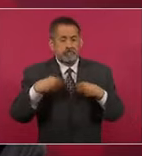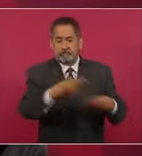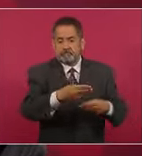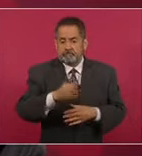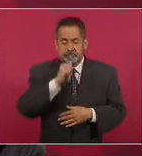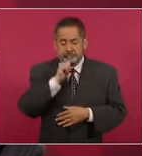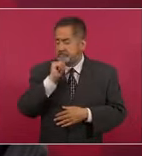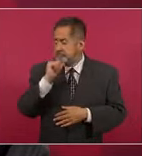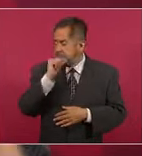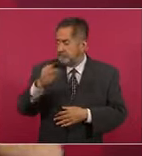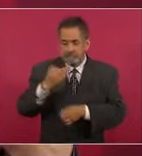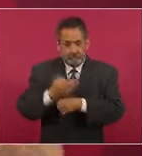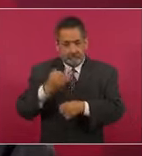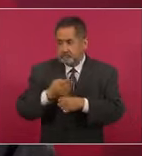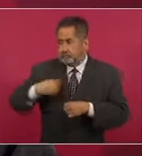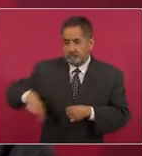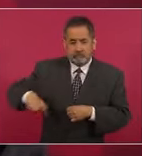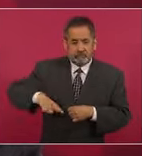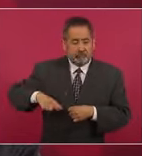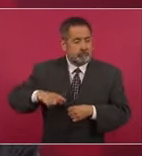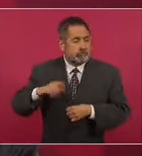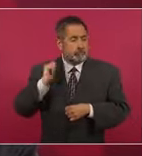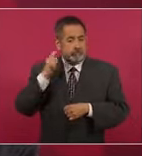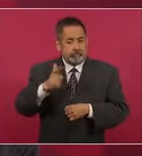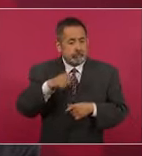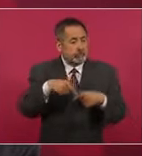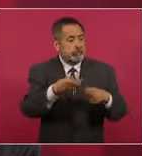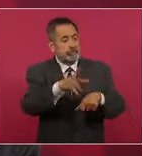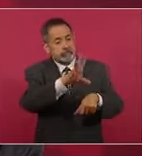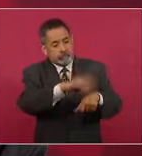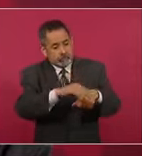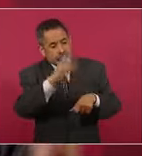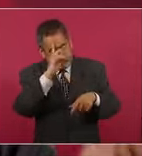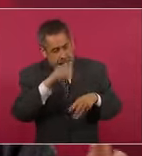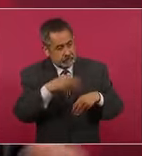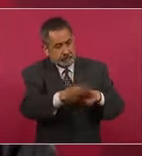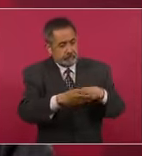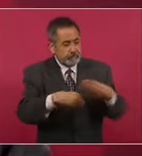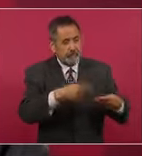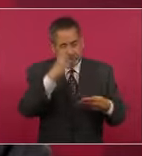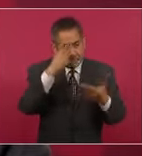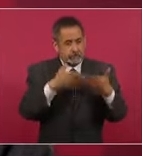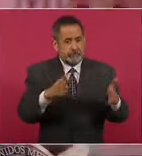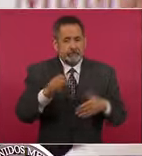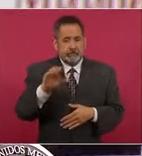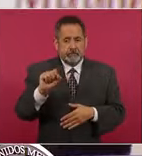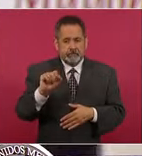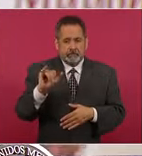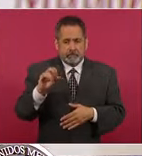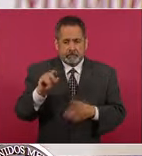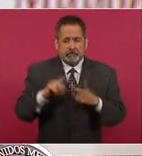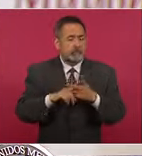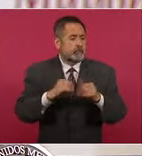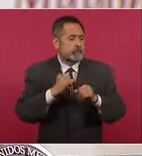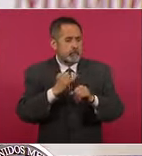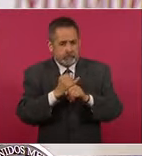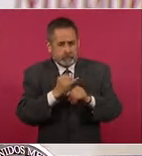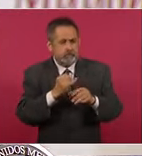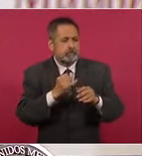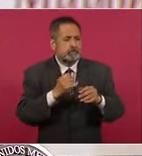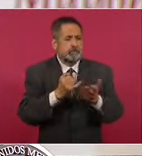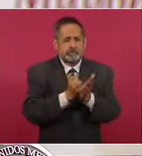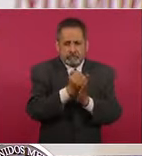administración ningún permiso para apertura de nuevos casinos, ya sea de apuesta en línea o de casinos de